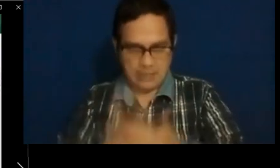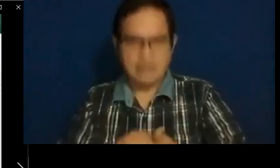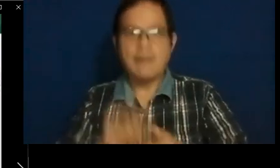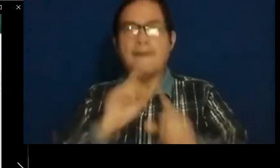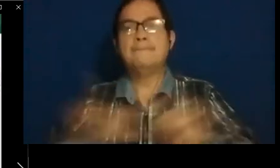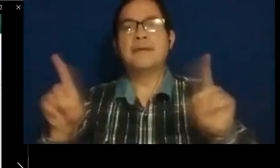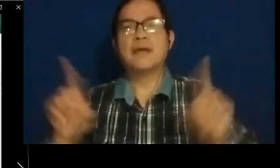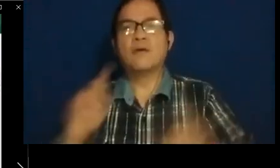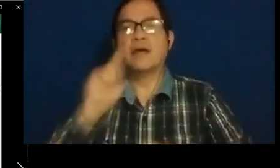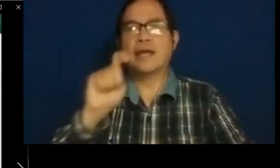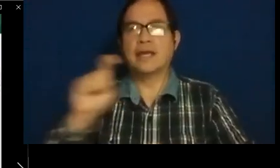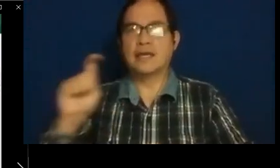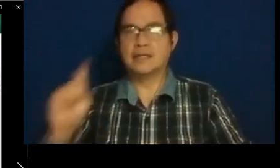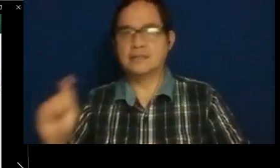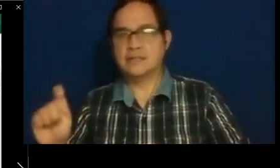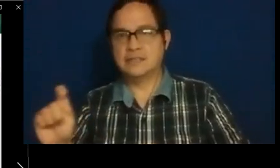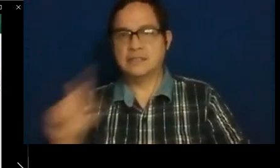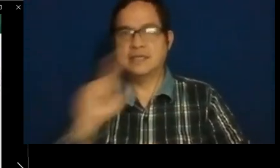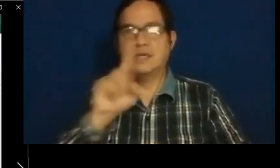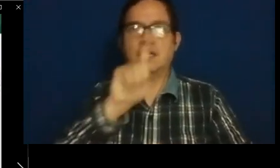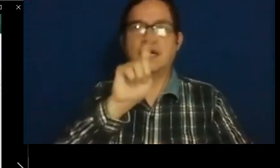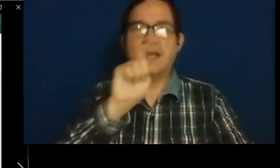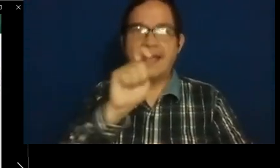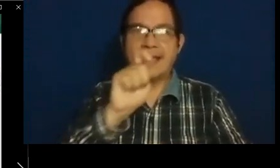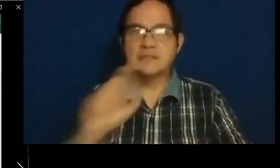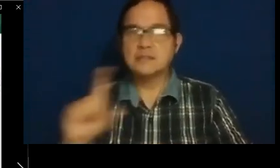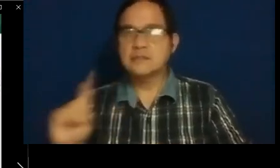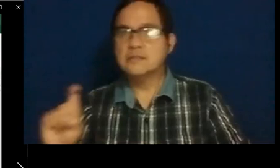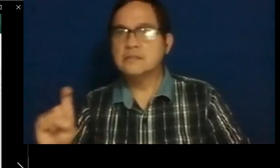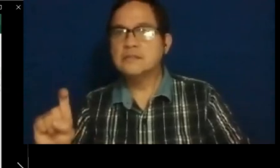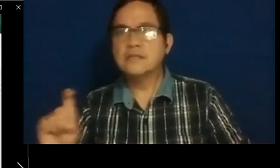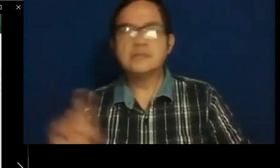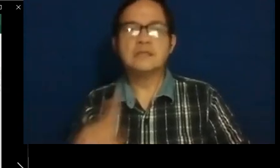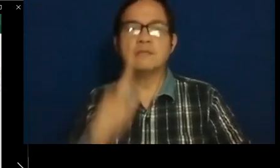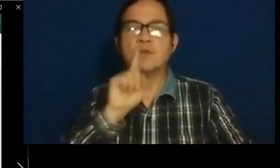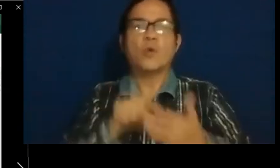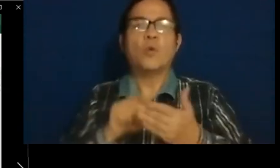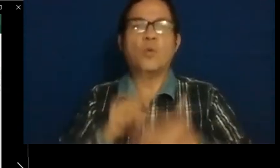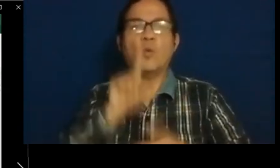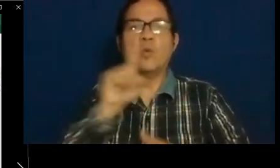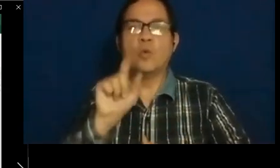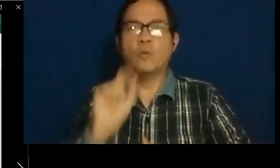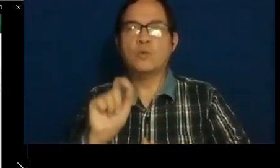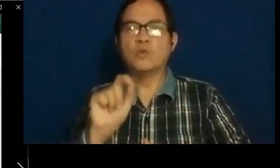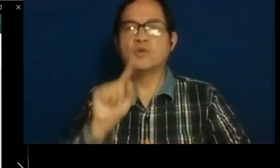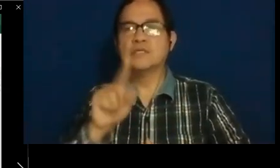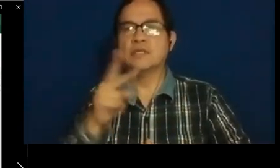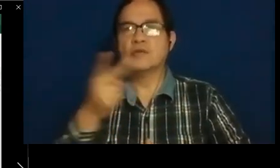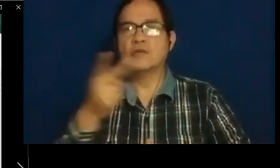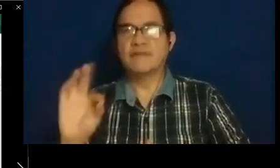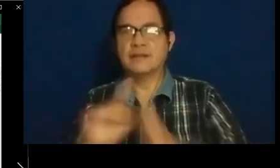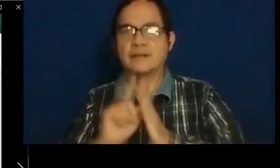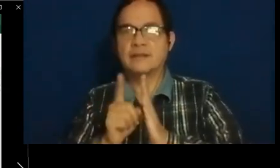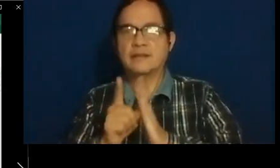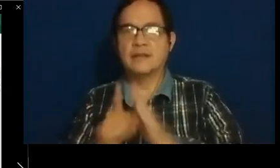el X6, que es de 4.5 metros, me dio un tiempo de 1.120 segundos. Sí, sí. Eso, para mi caso, fue